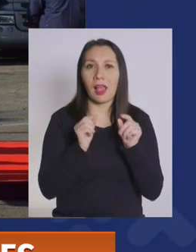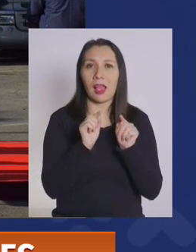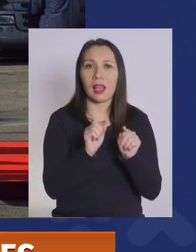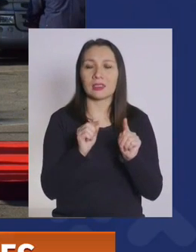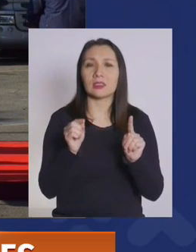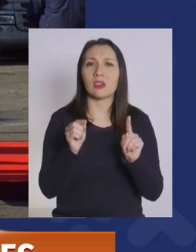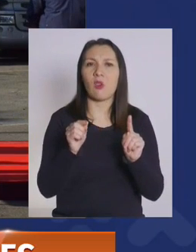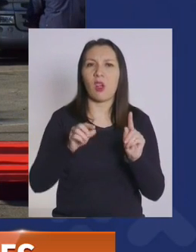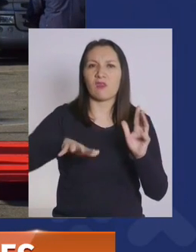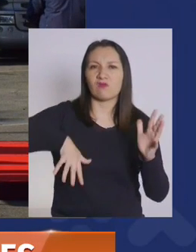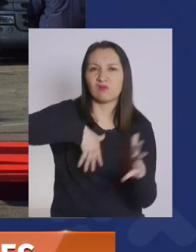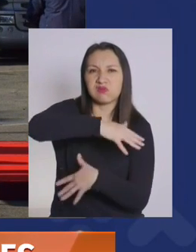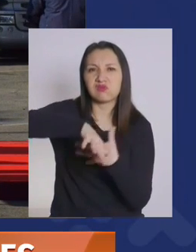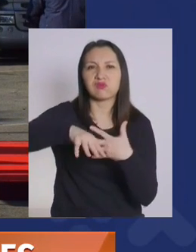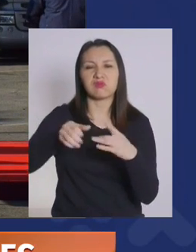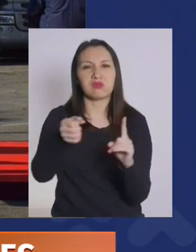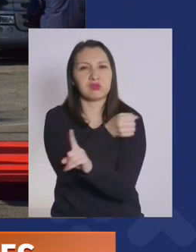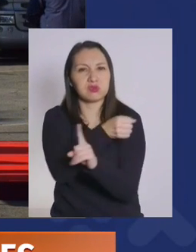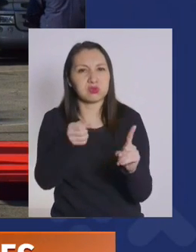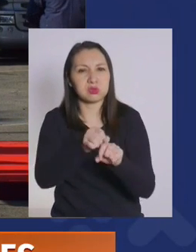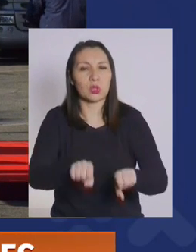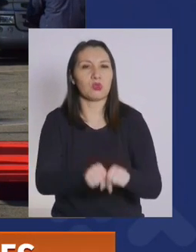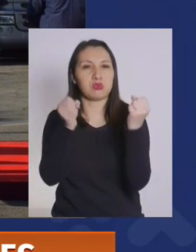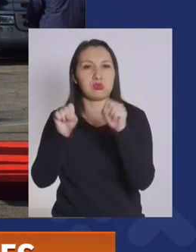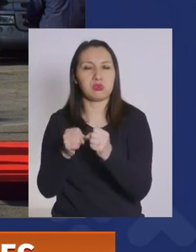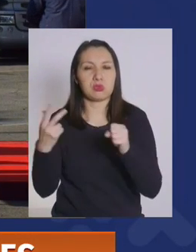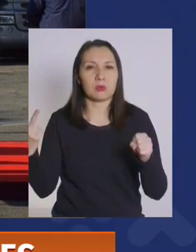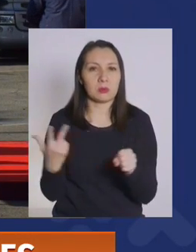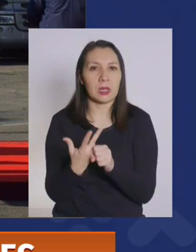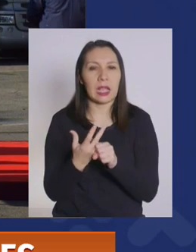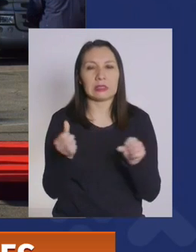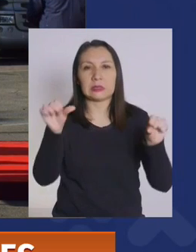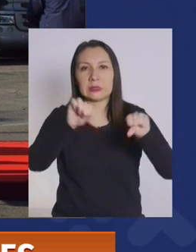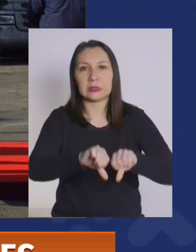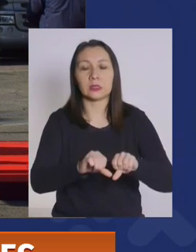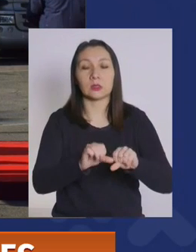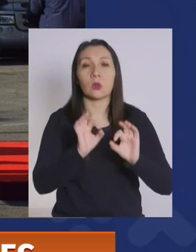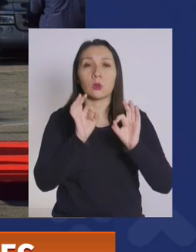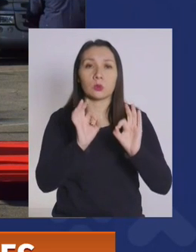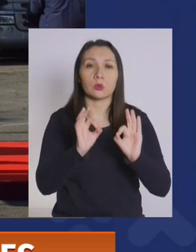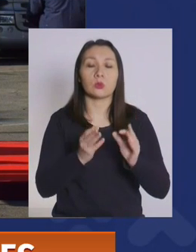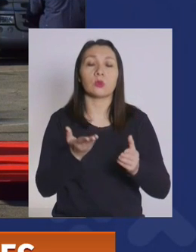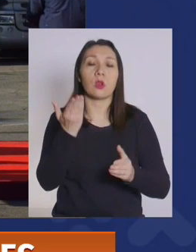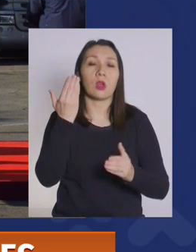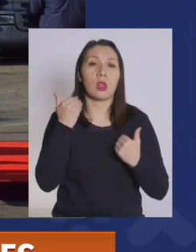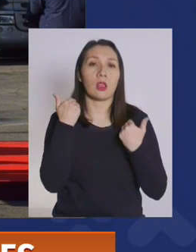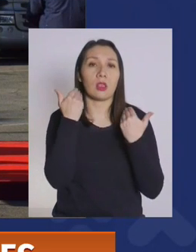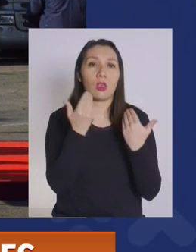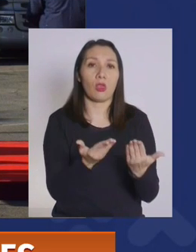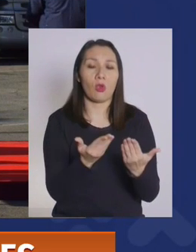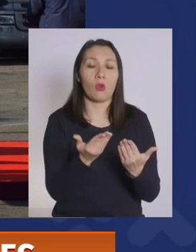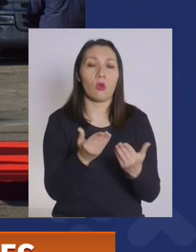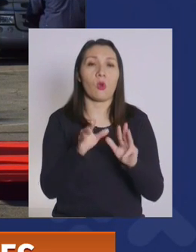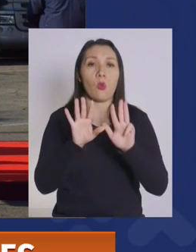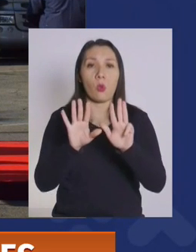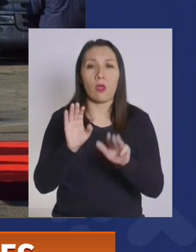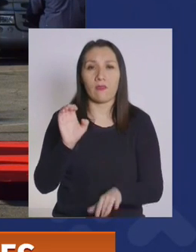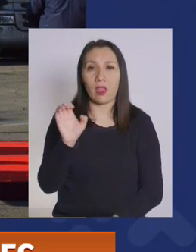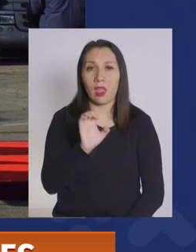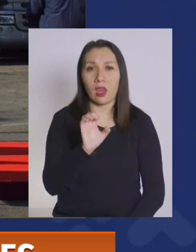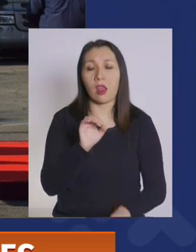la violencia, la destrucción, la maldad, el daño, como el que le causaron un día 9 de